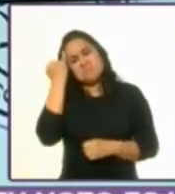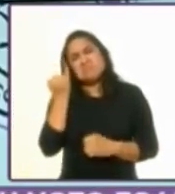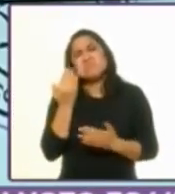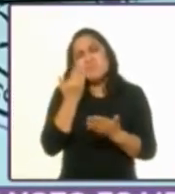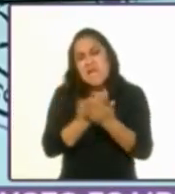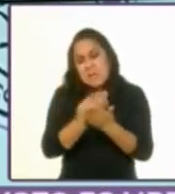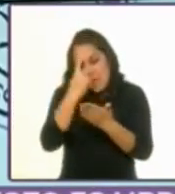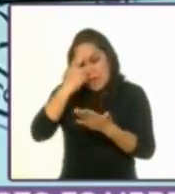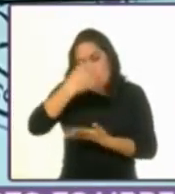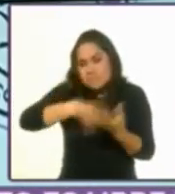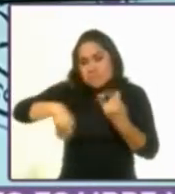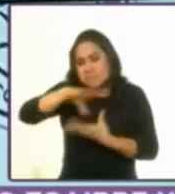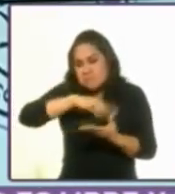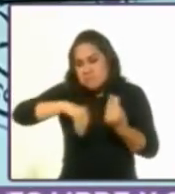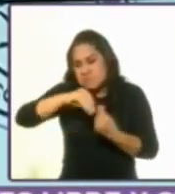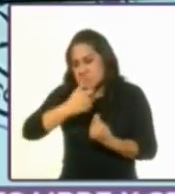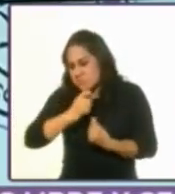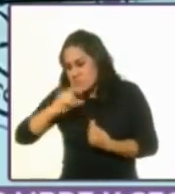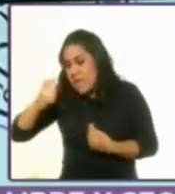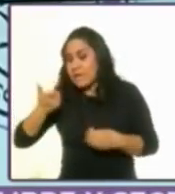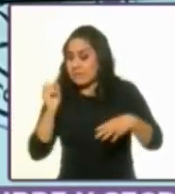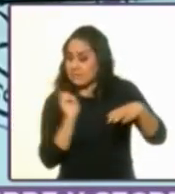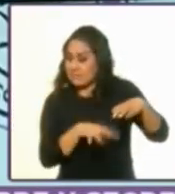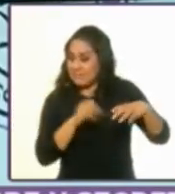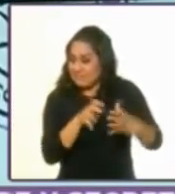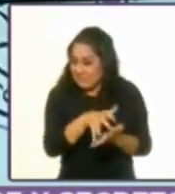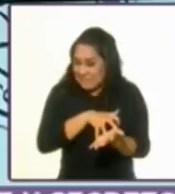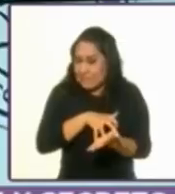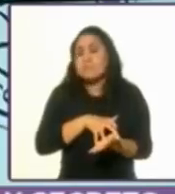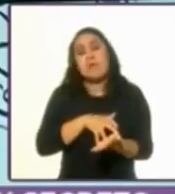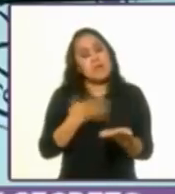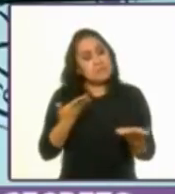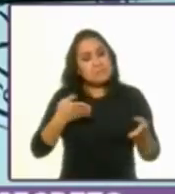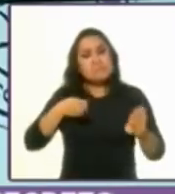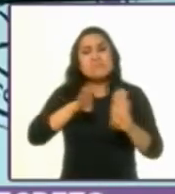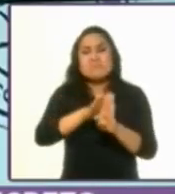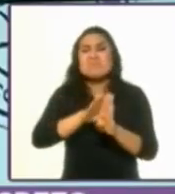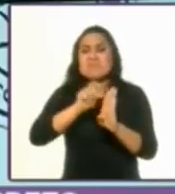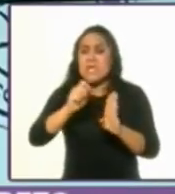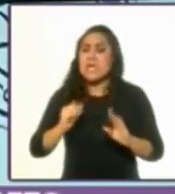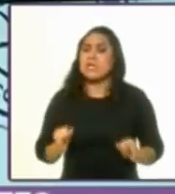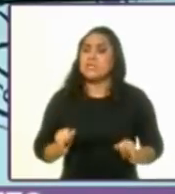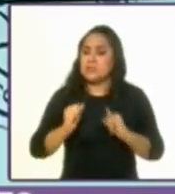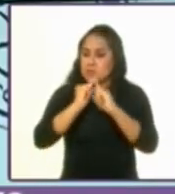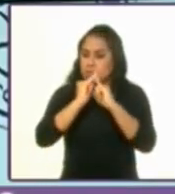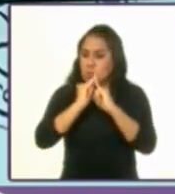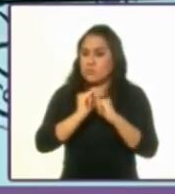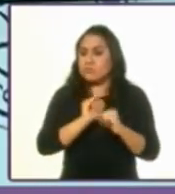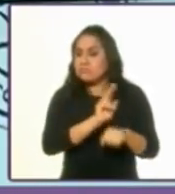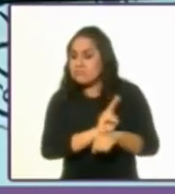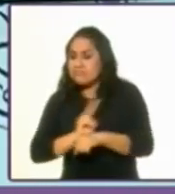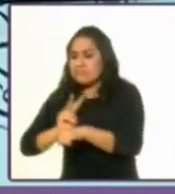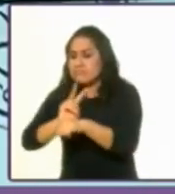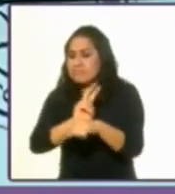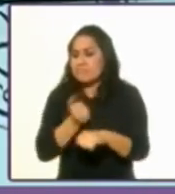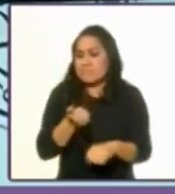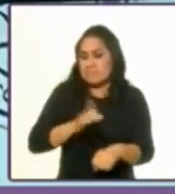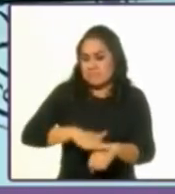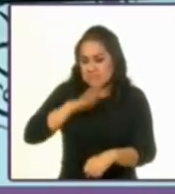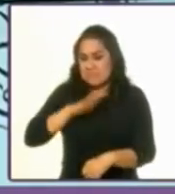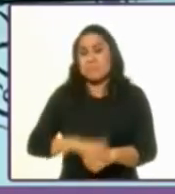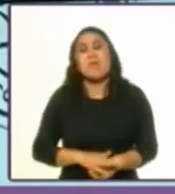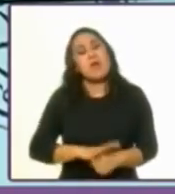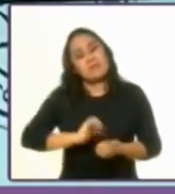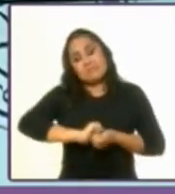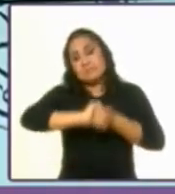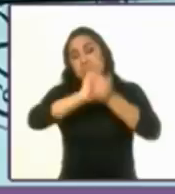economía y ahorrar dinero vamos a cerrar el famoso instituto de verificación administrativa y lo vamos a convertir en un